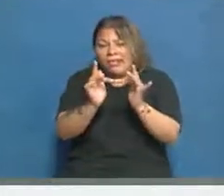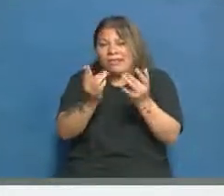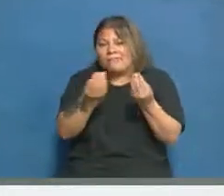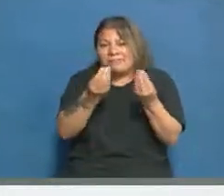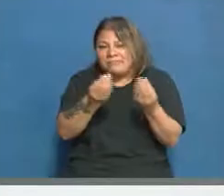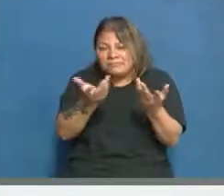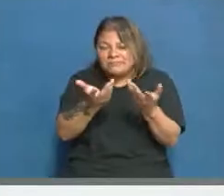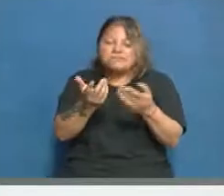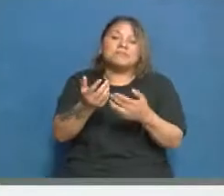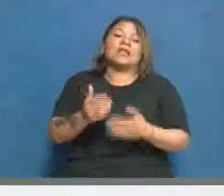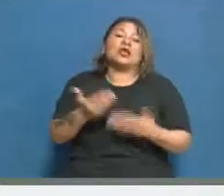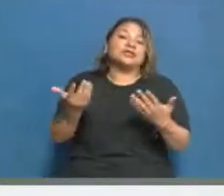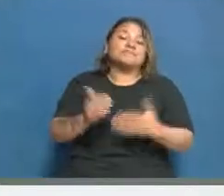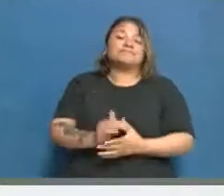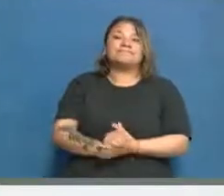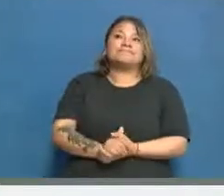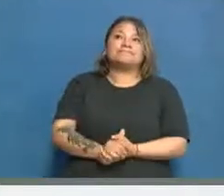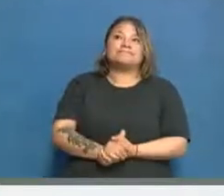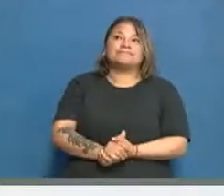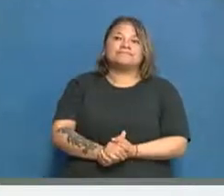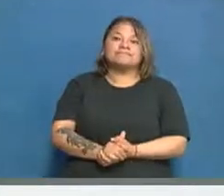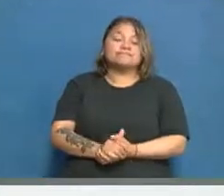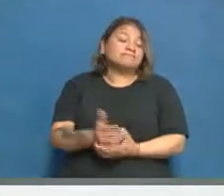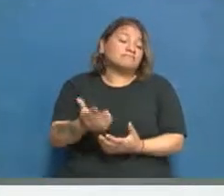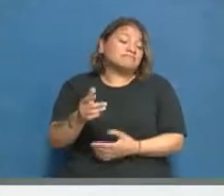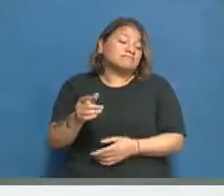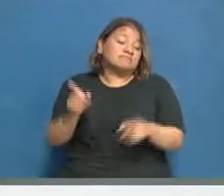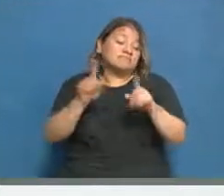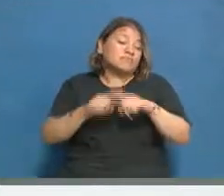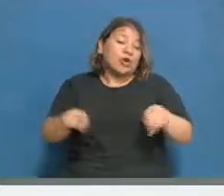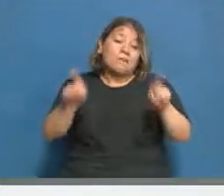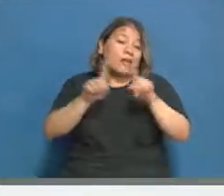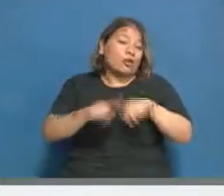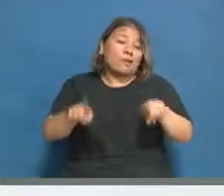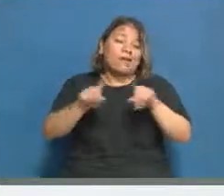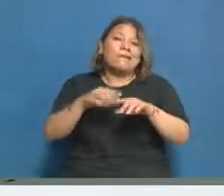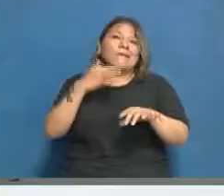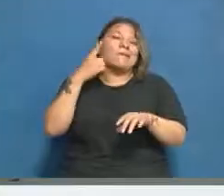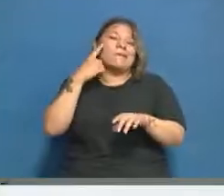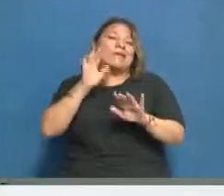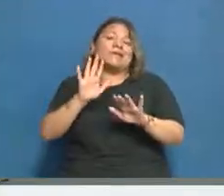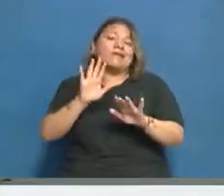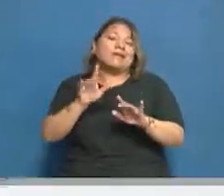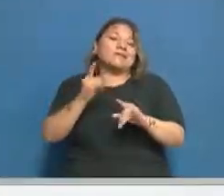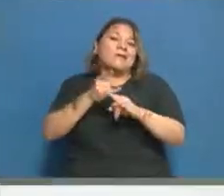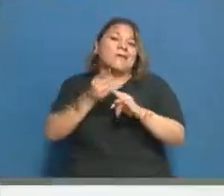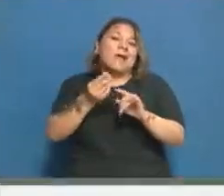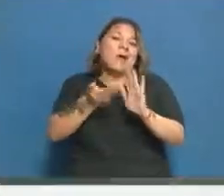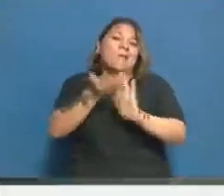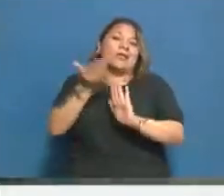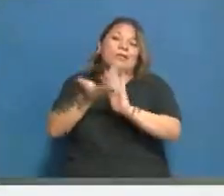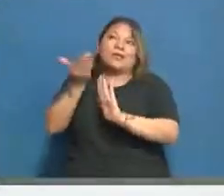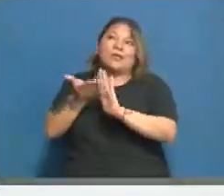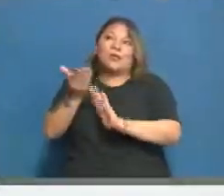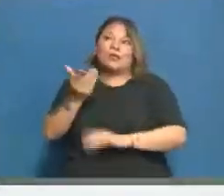peso. Con lo cual, bueno, es razonable que nos pase esto. Seguir en esa ficción y que cada vez aumente todo mucho más. Un día